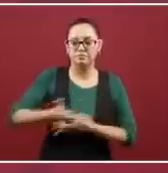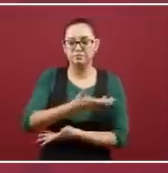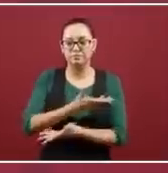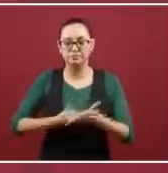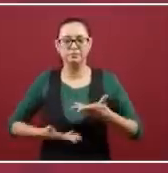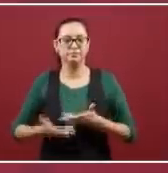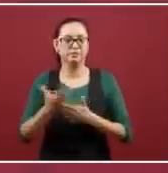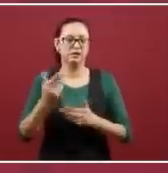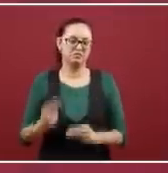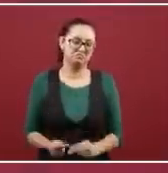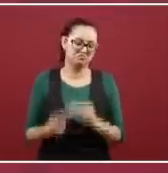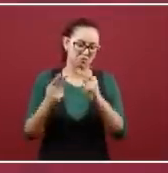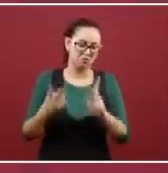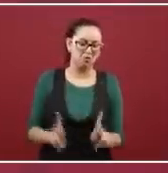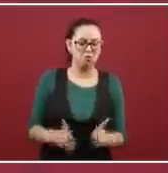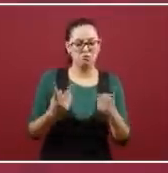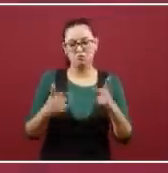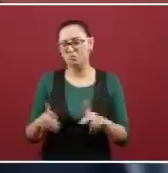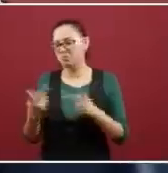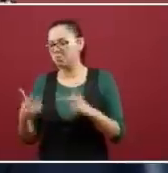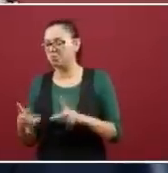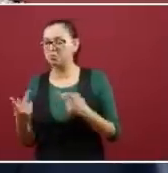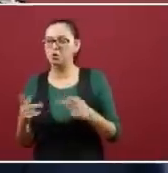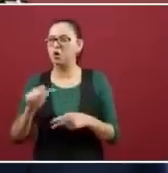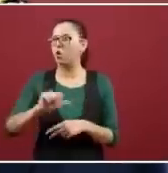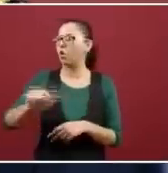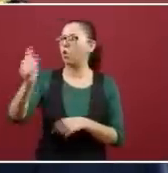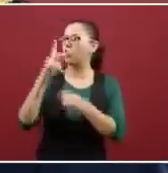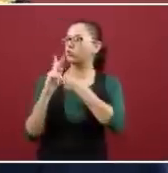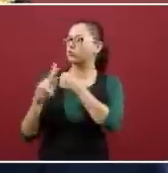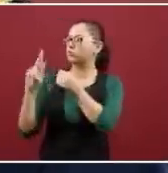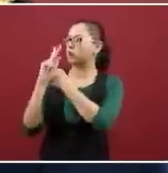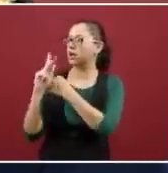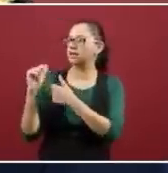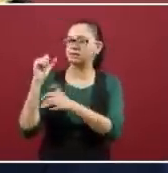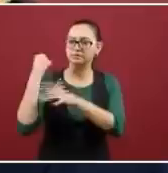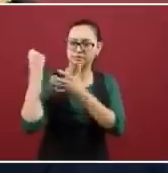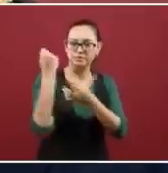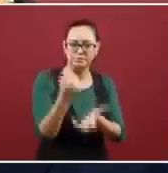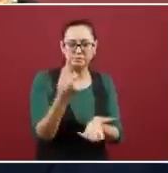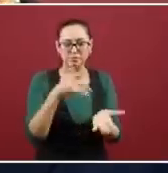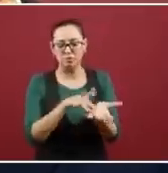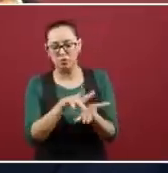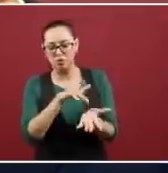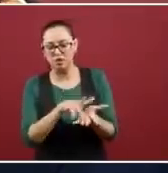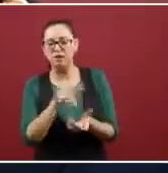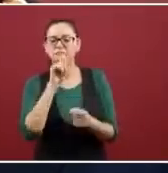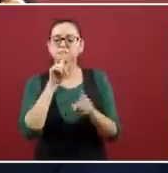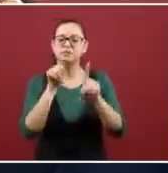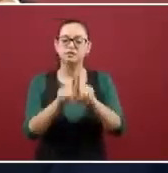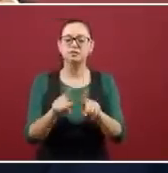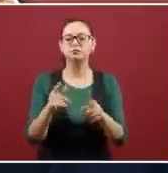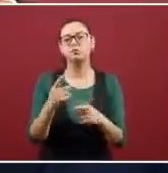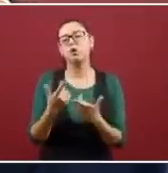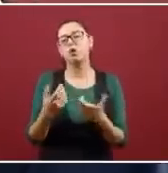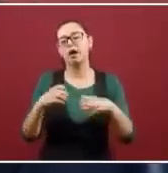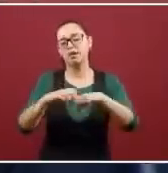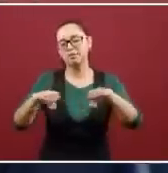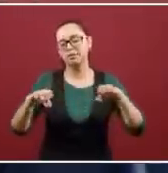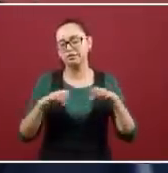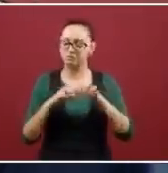comercial, impulsa la inversión extranjera, apoya a las pymes y genera empleos. En esta edición